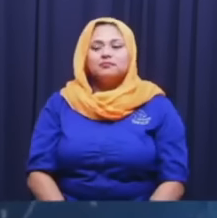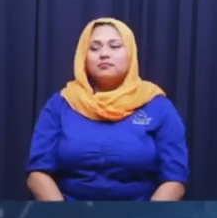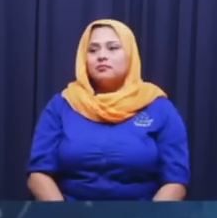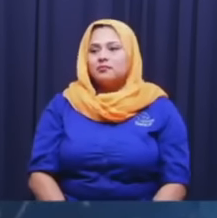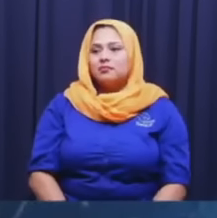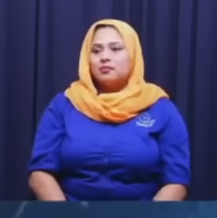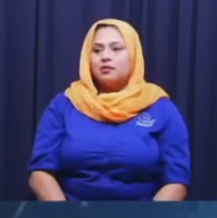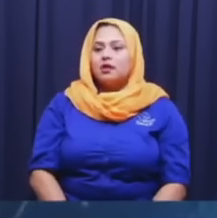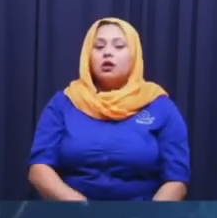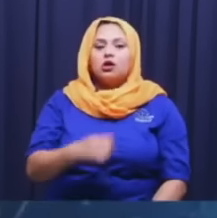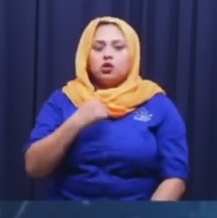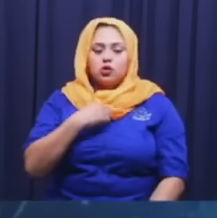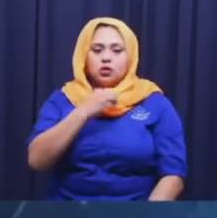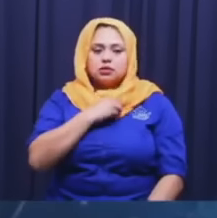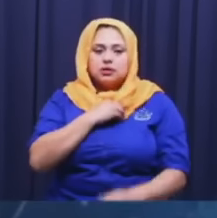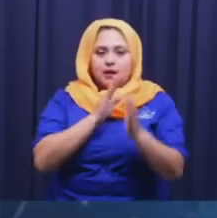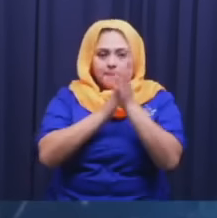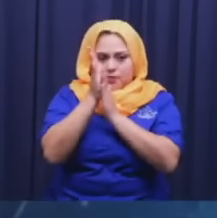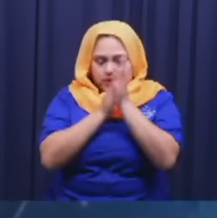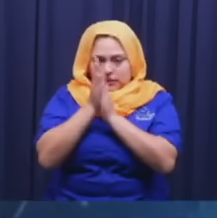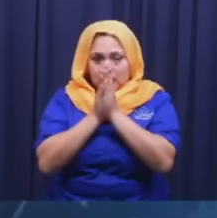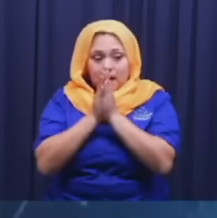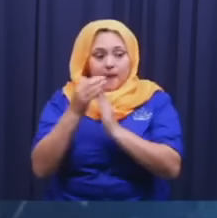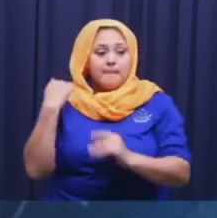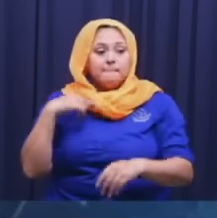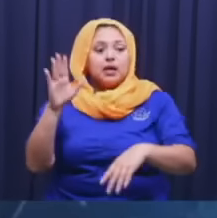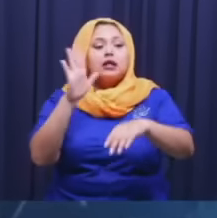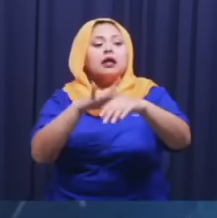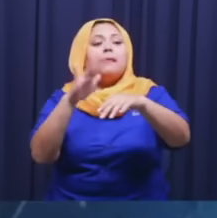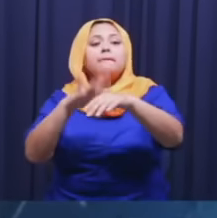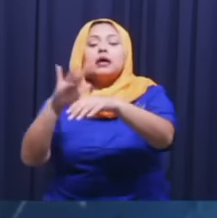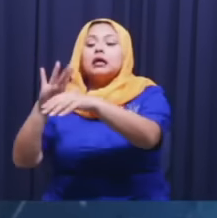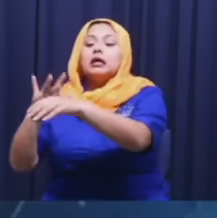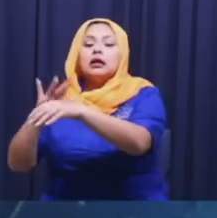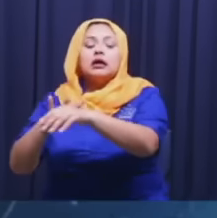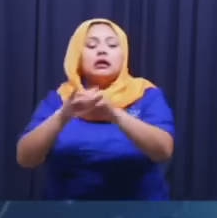quisiera aprovechar para hacer siempre el llamado que hacemos.